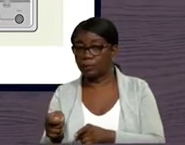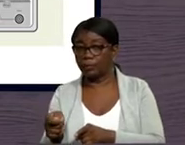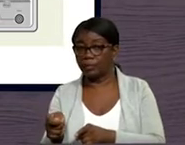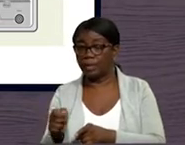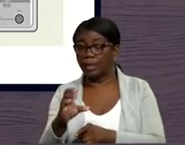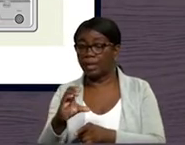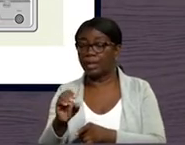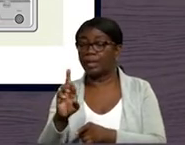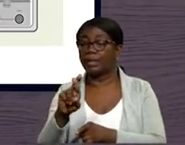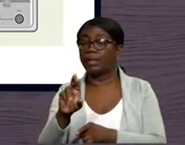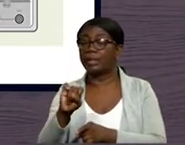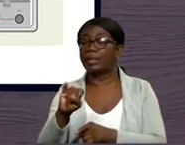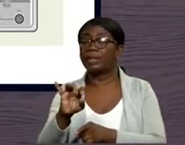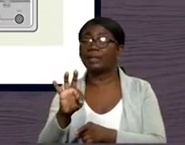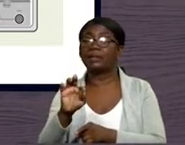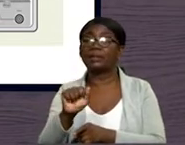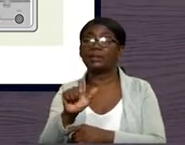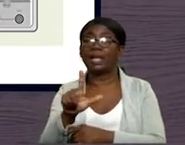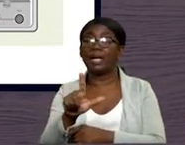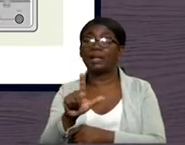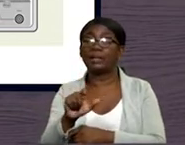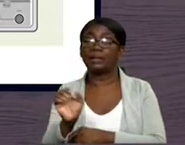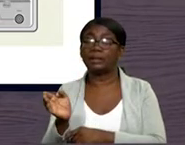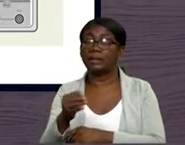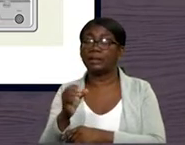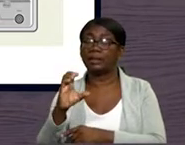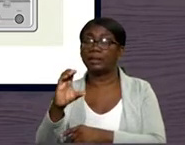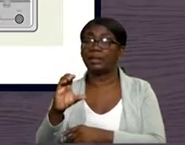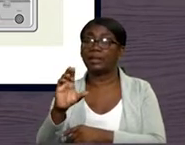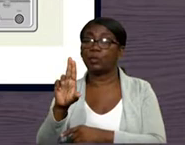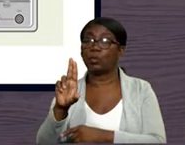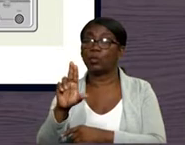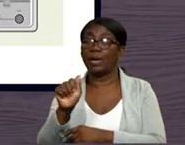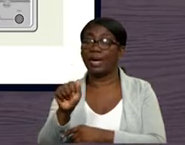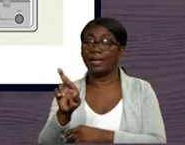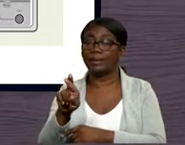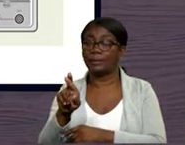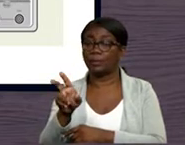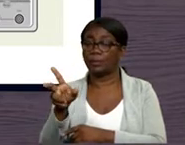cuarzo. Normalmente lo que debe registrar para